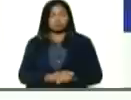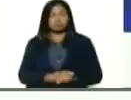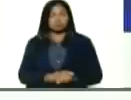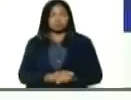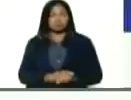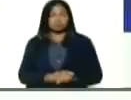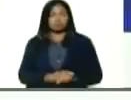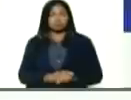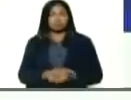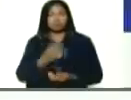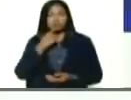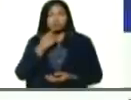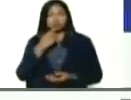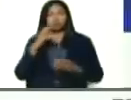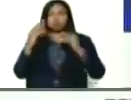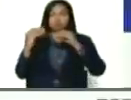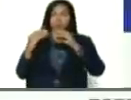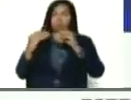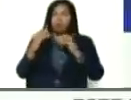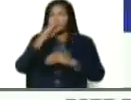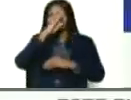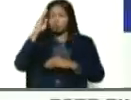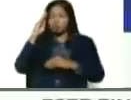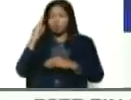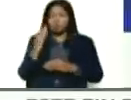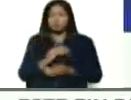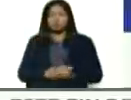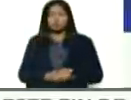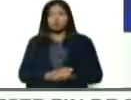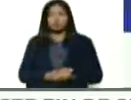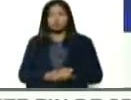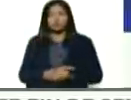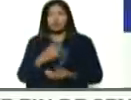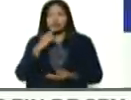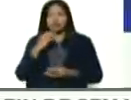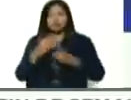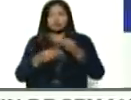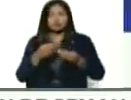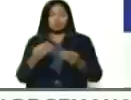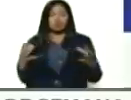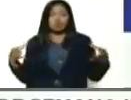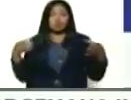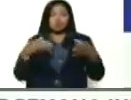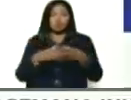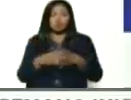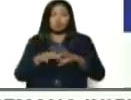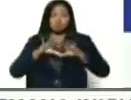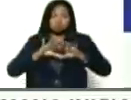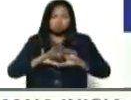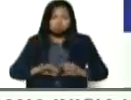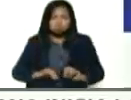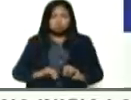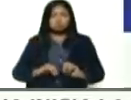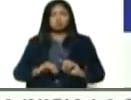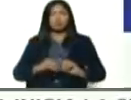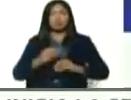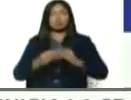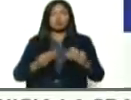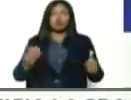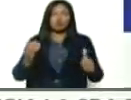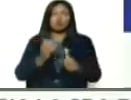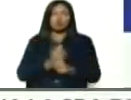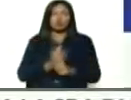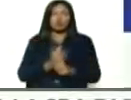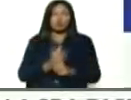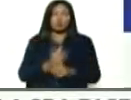estuve hablando con diosdado diosdado que está redactando él con un equipo consiguió me